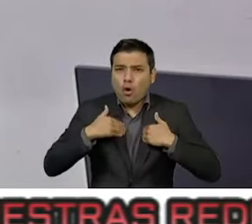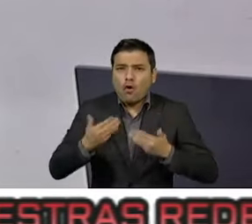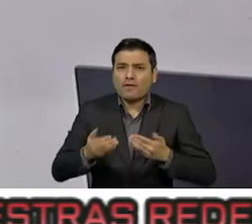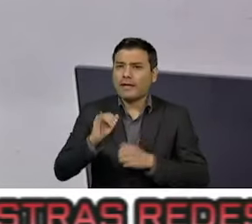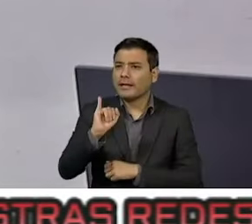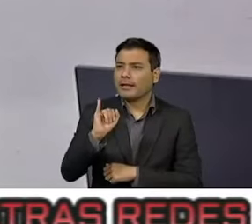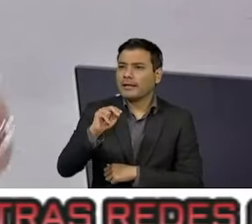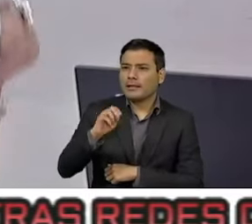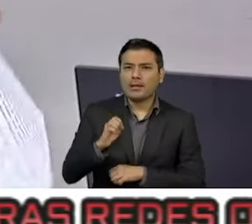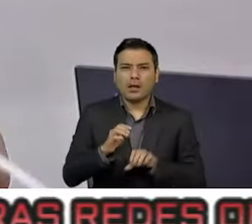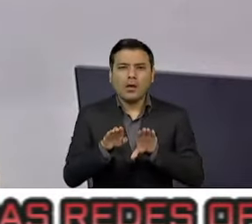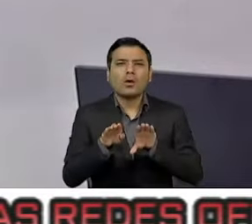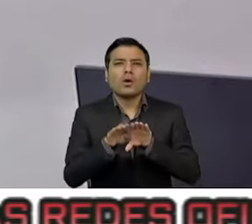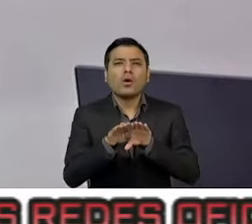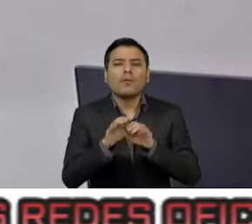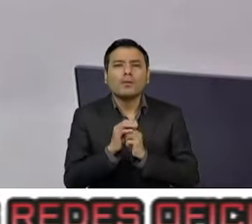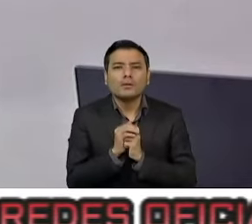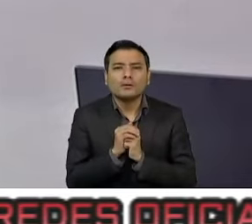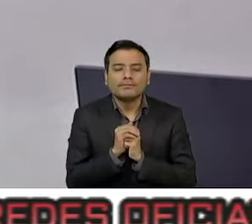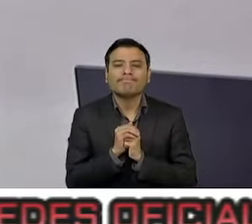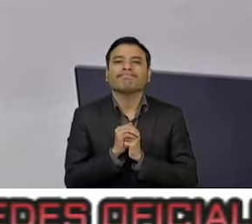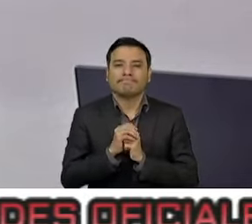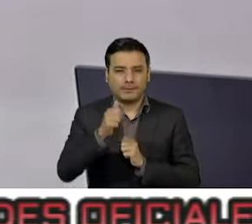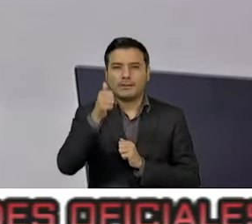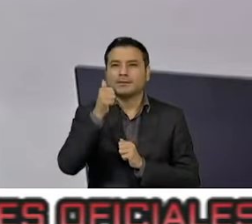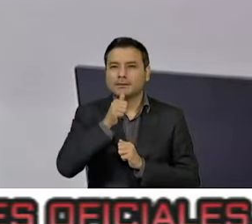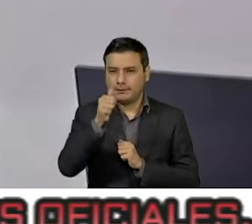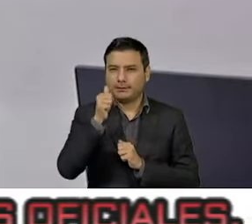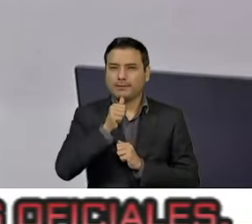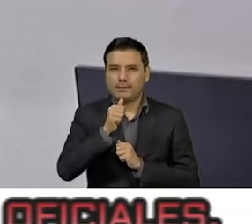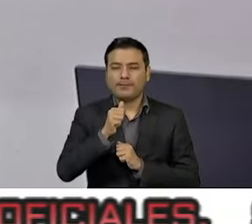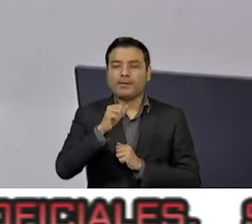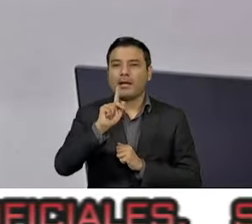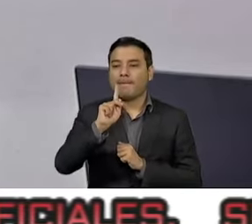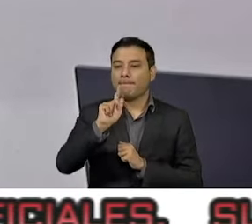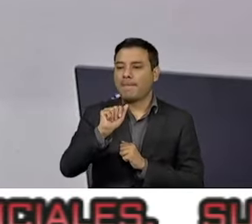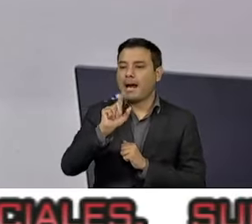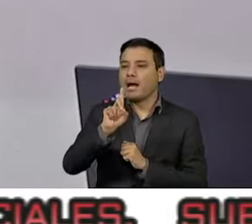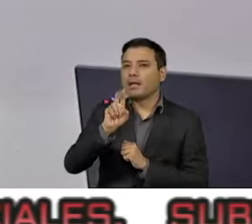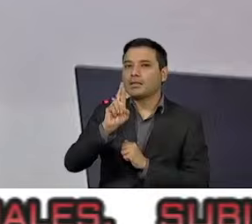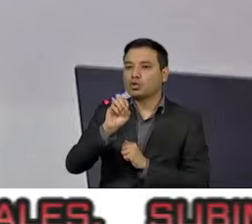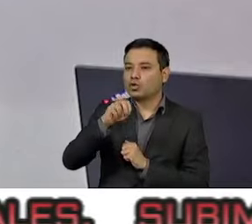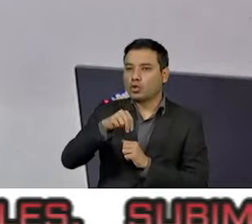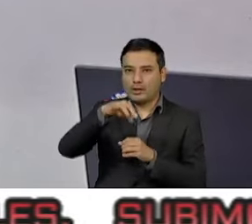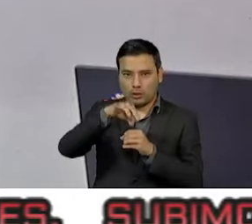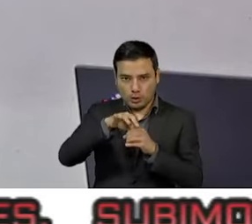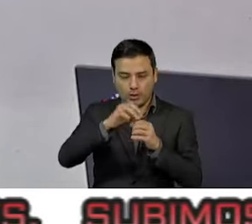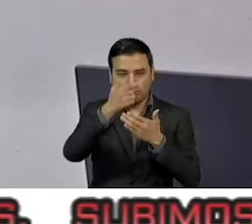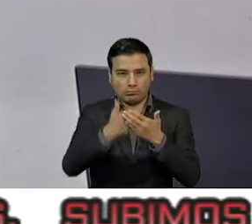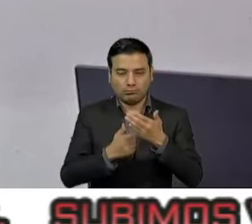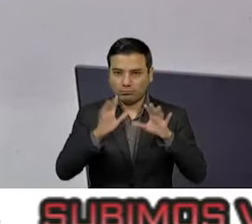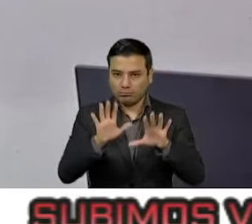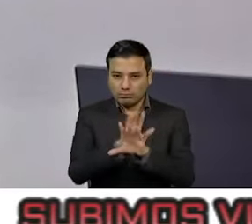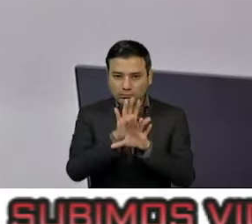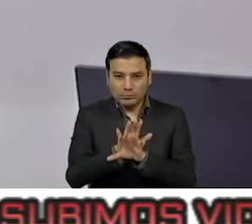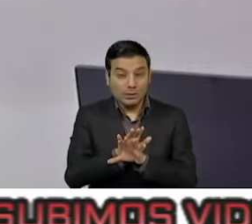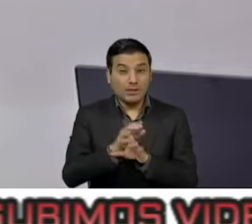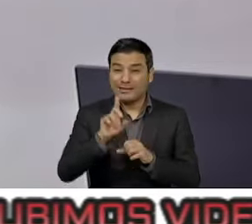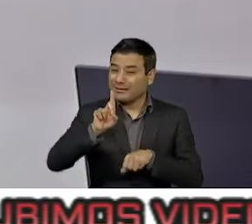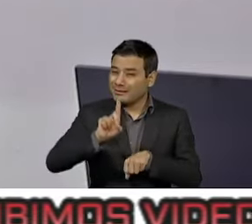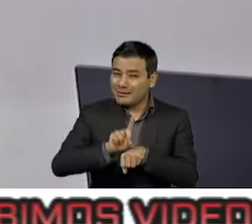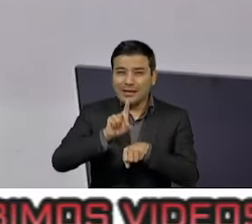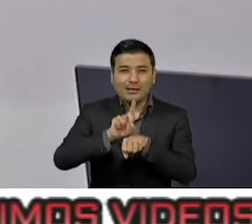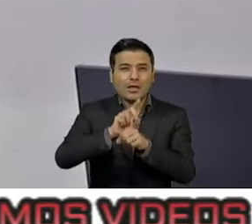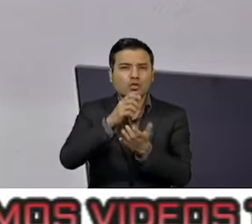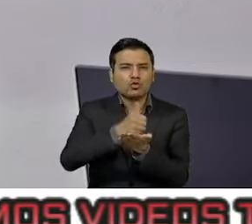es en la construcción y actualización permanente del padrón electoral. Cada día en zonas rurales y espacios urbanos a lo